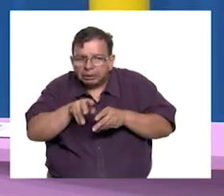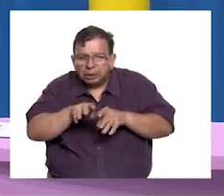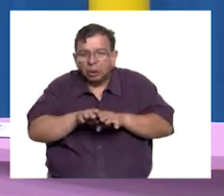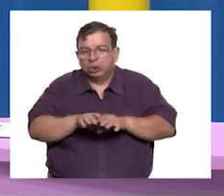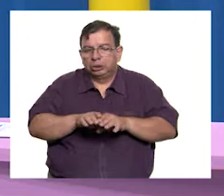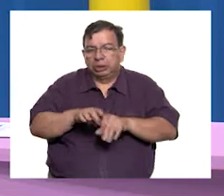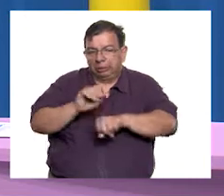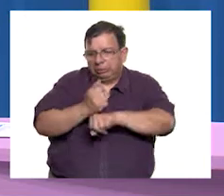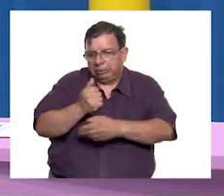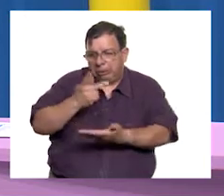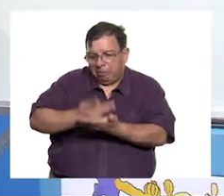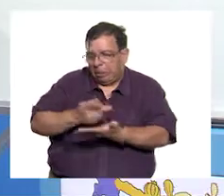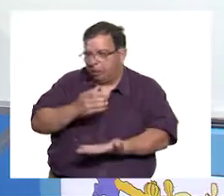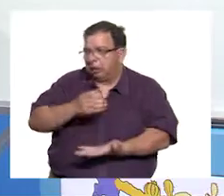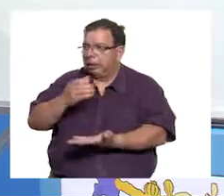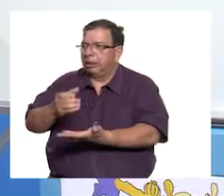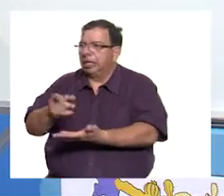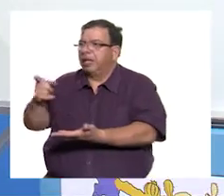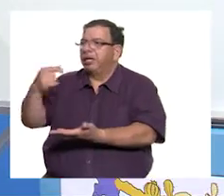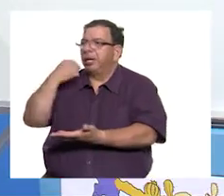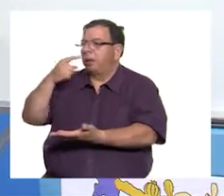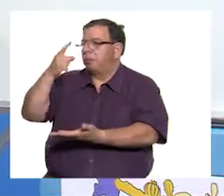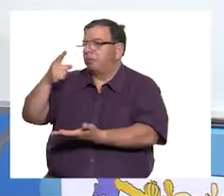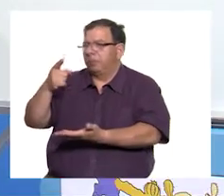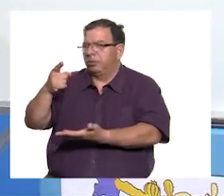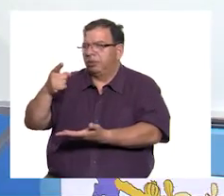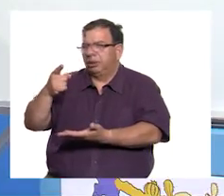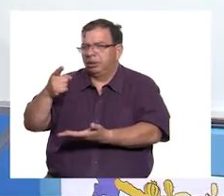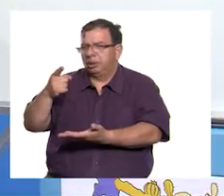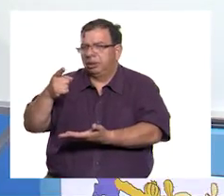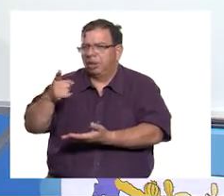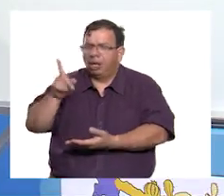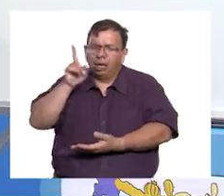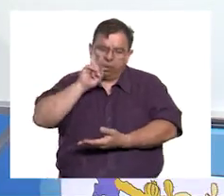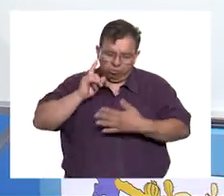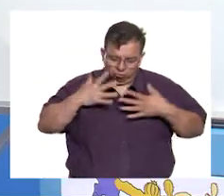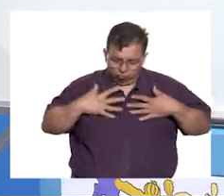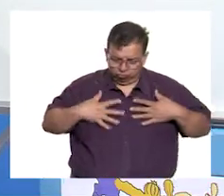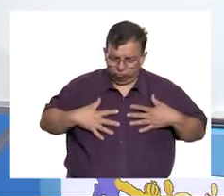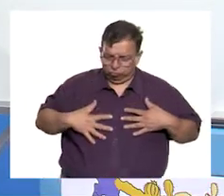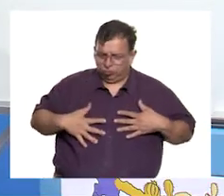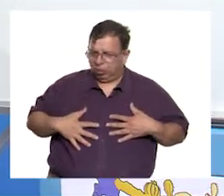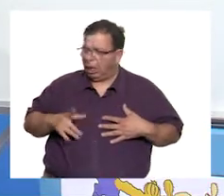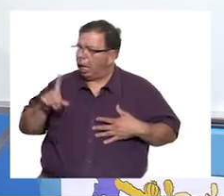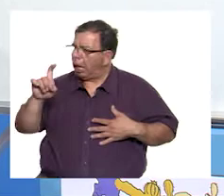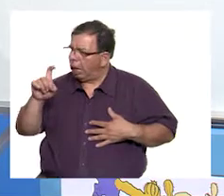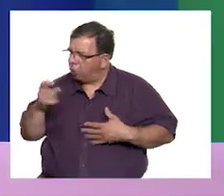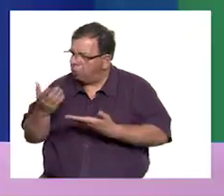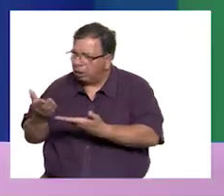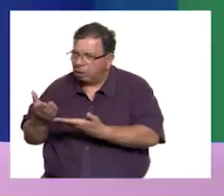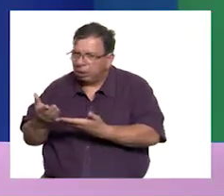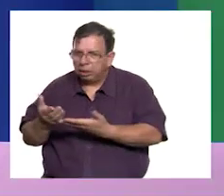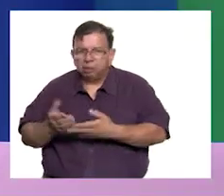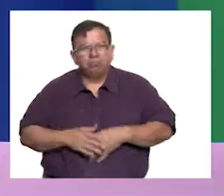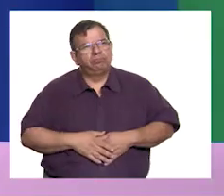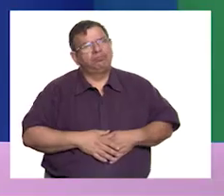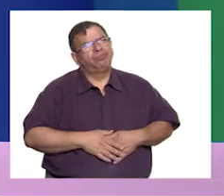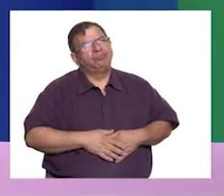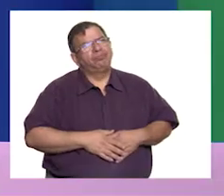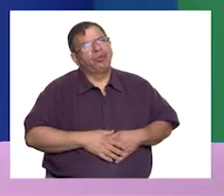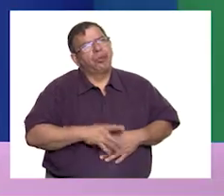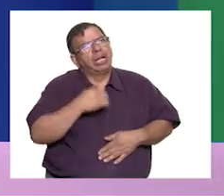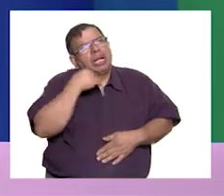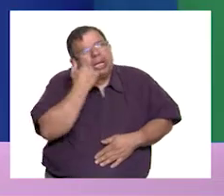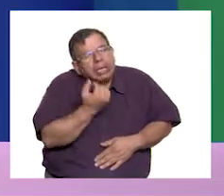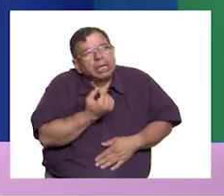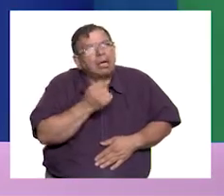muy bien con el hada, ¿no? Ah, ¿y por qué se molesta cuando la dama ricamente ataviada le pide agua? Porque ella está